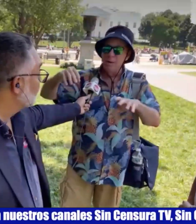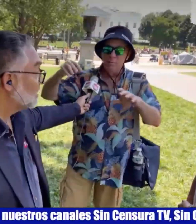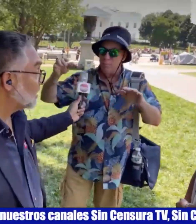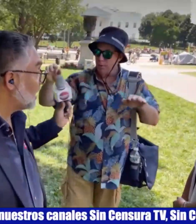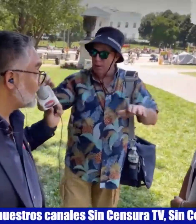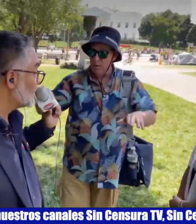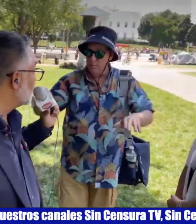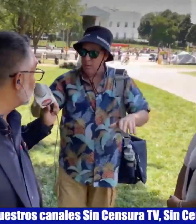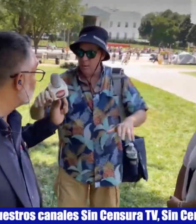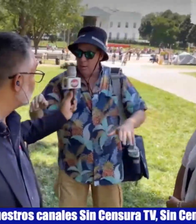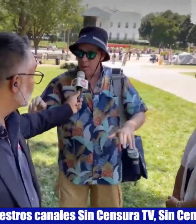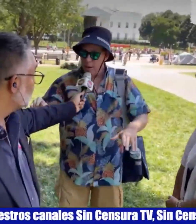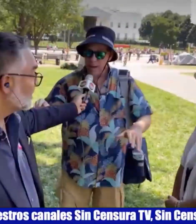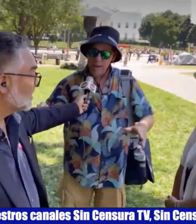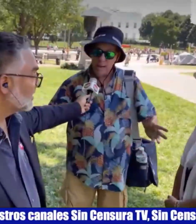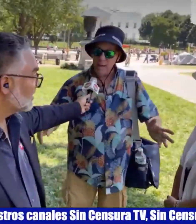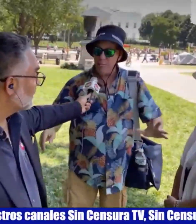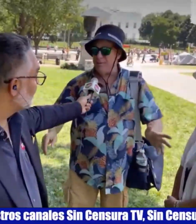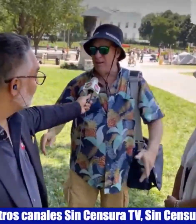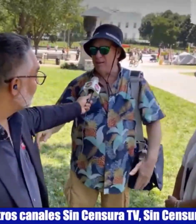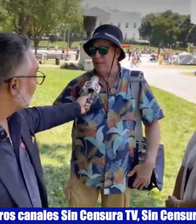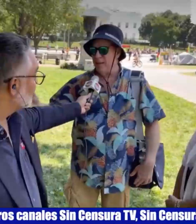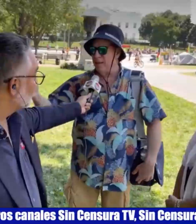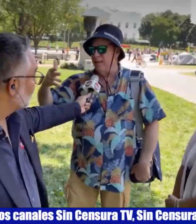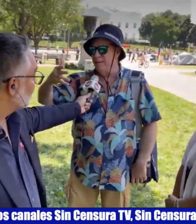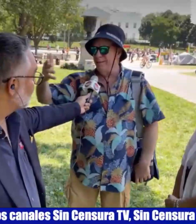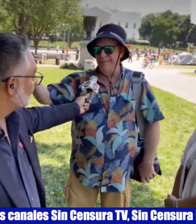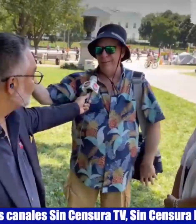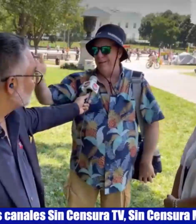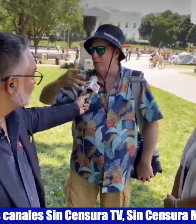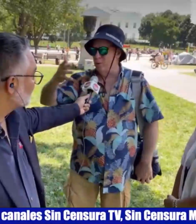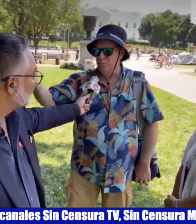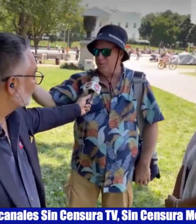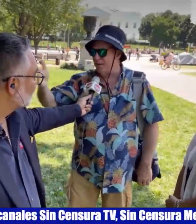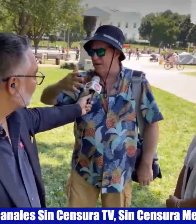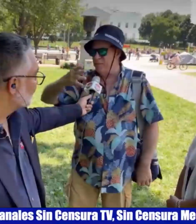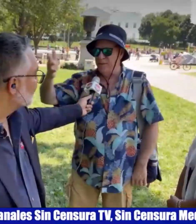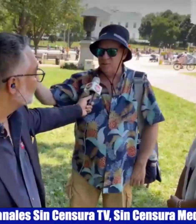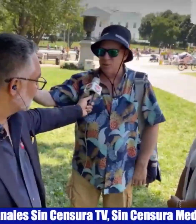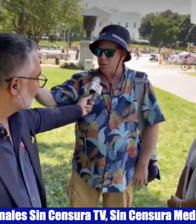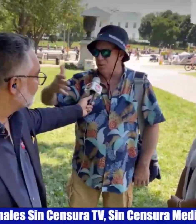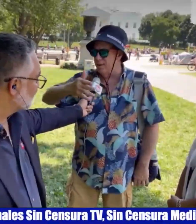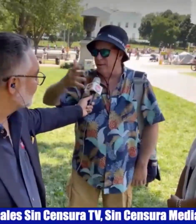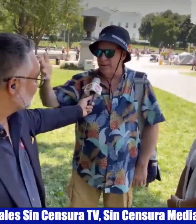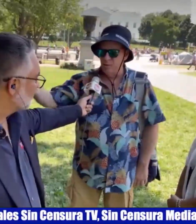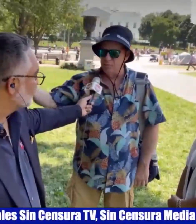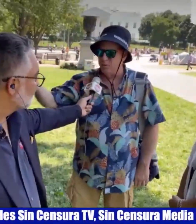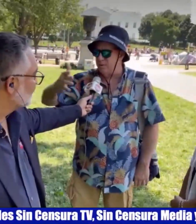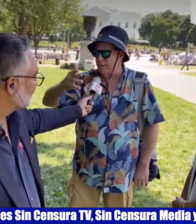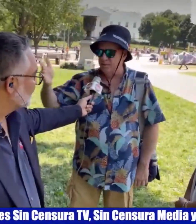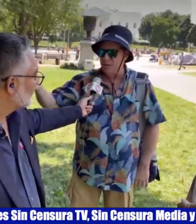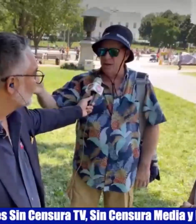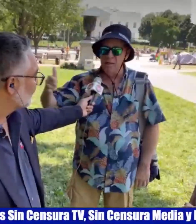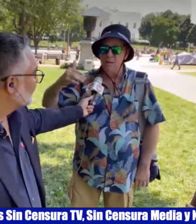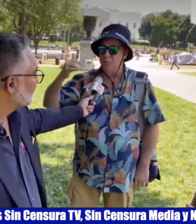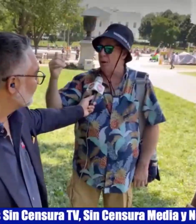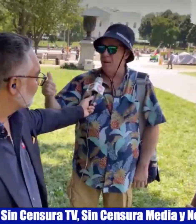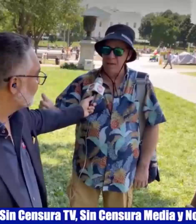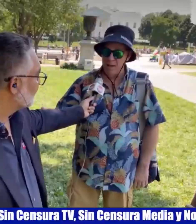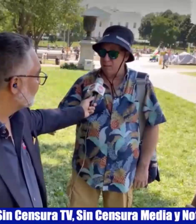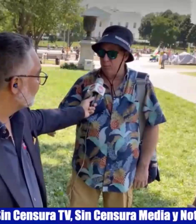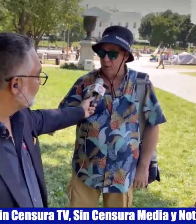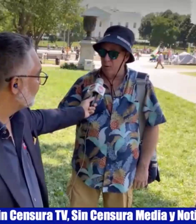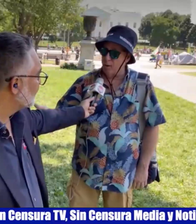Nosotros, ¿Qué hace? ella es especialista en customer service, cuestiones de negocios internacionales. Es